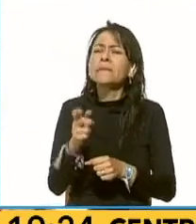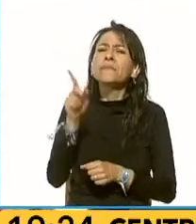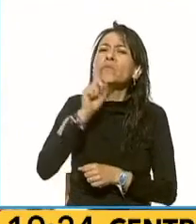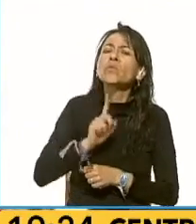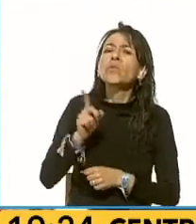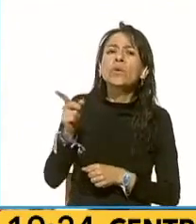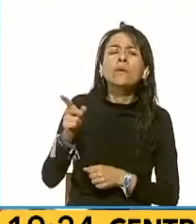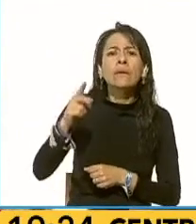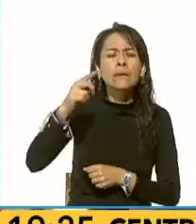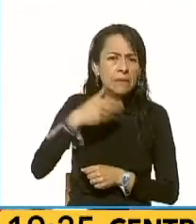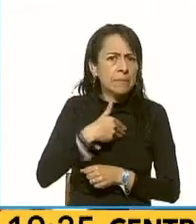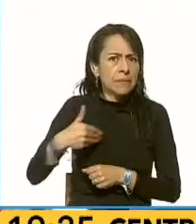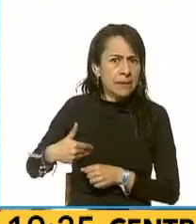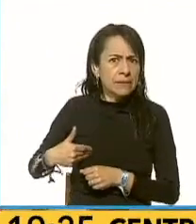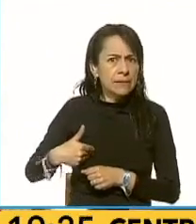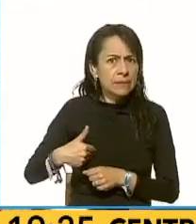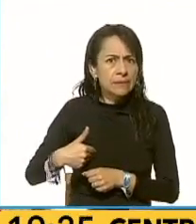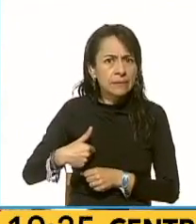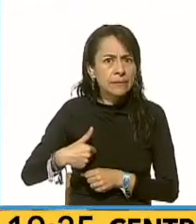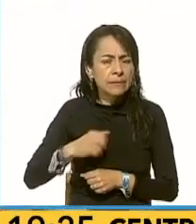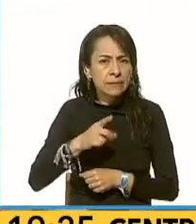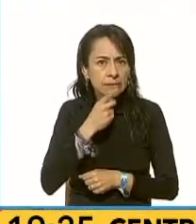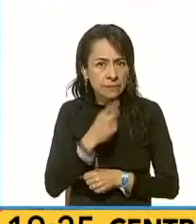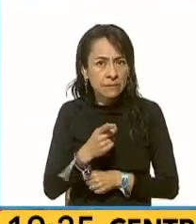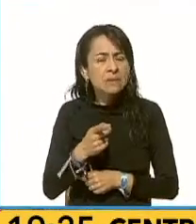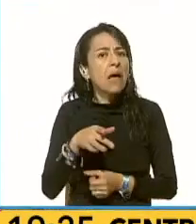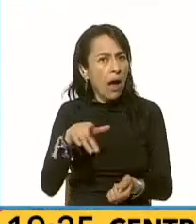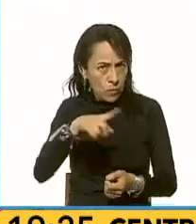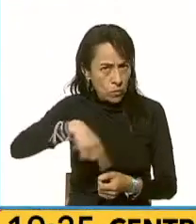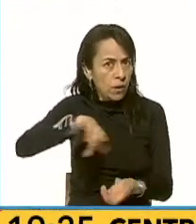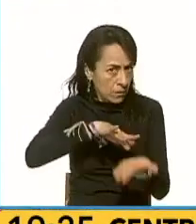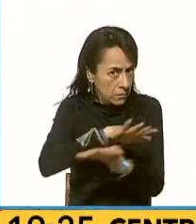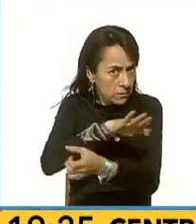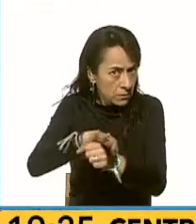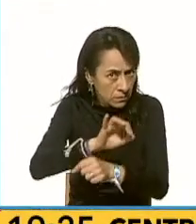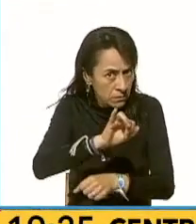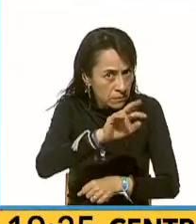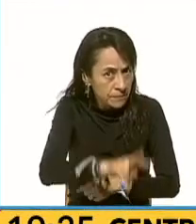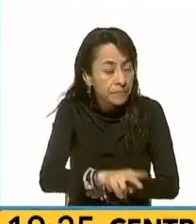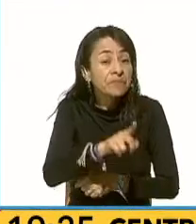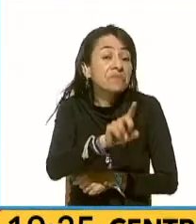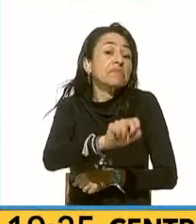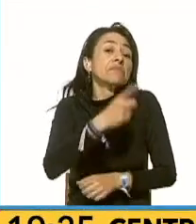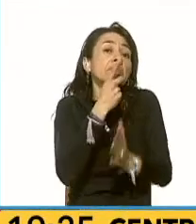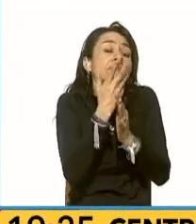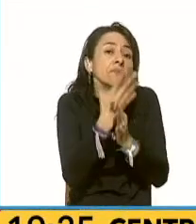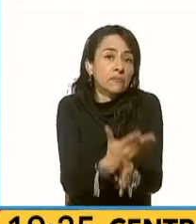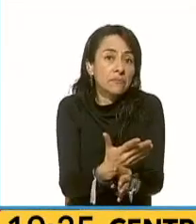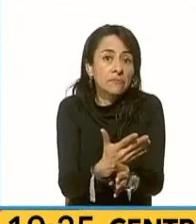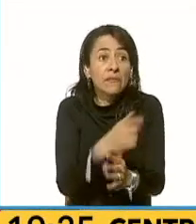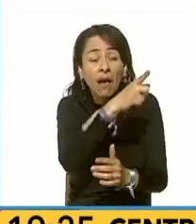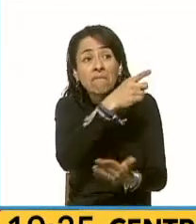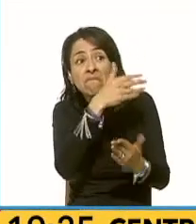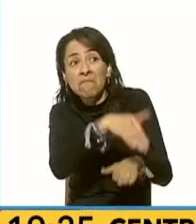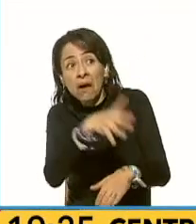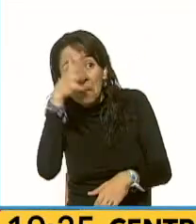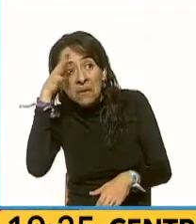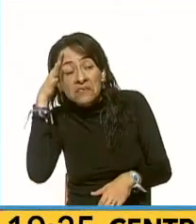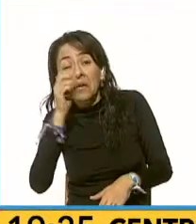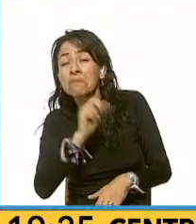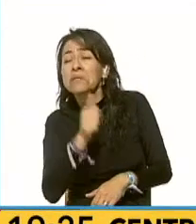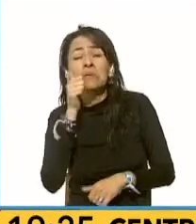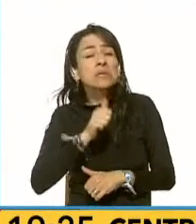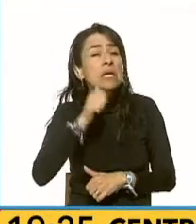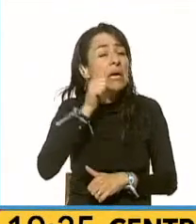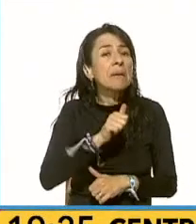un respaldo hacia todos ustedes y dice, bueno, si se pregona la libertad por parte de Banco Azteca,